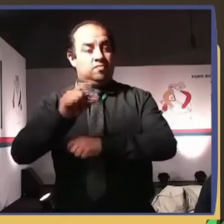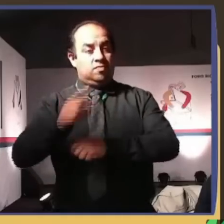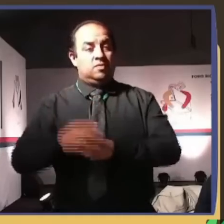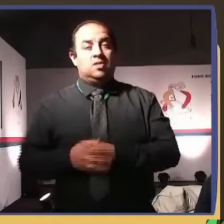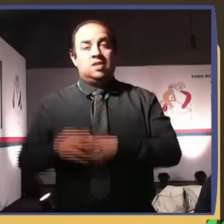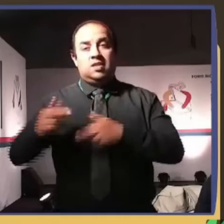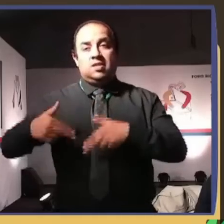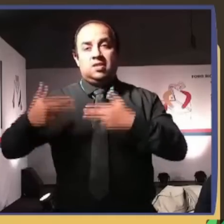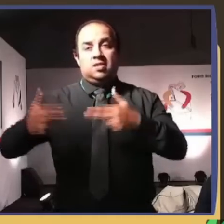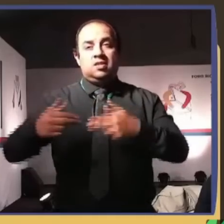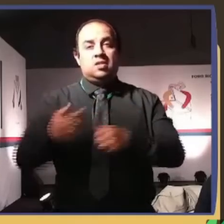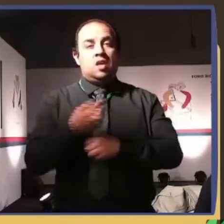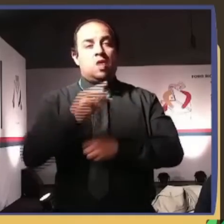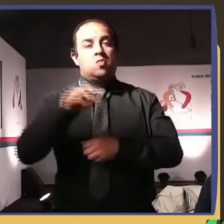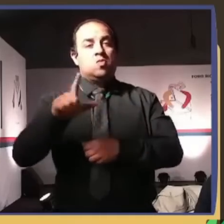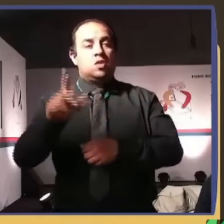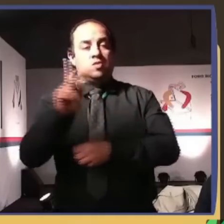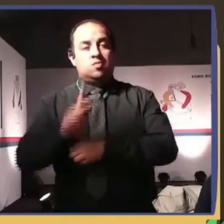y que son herencia para